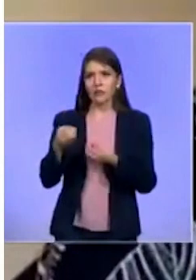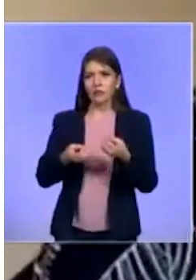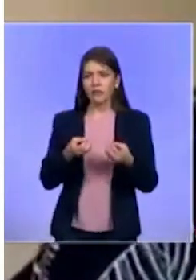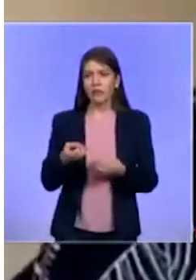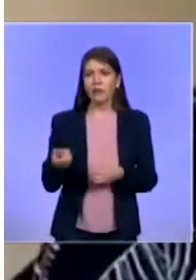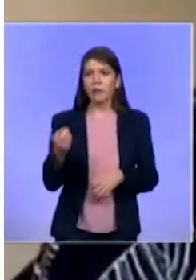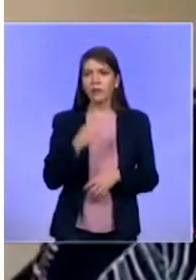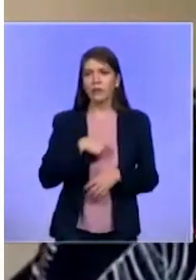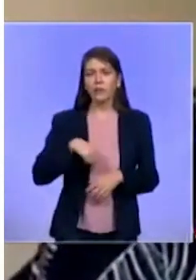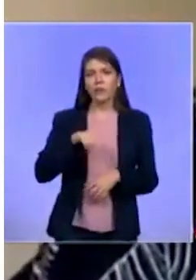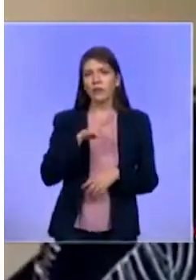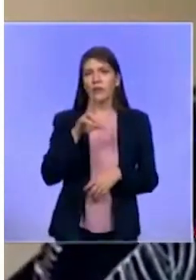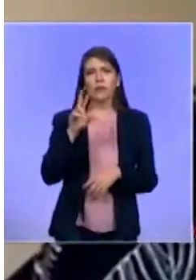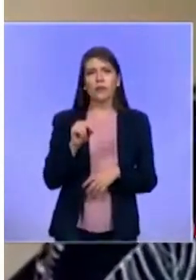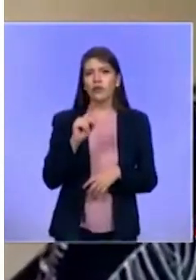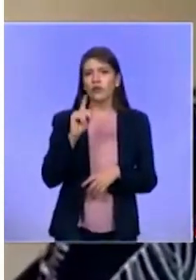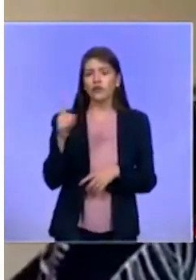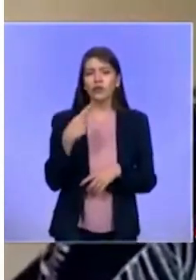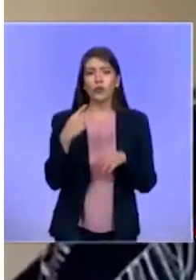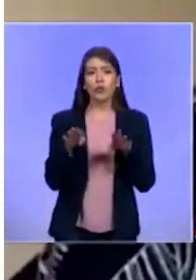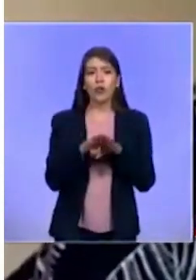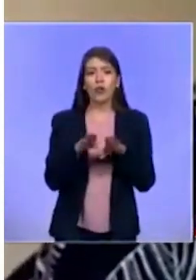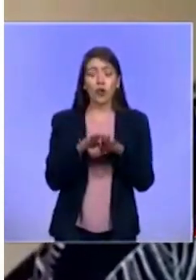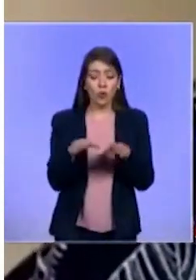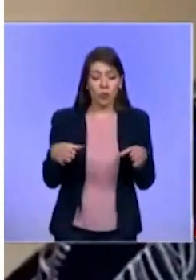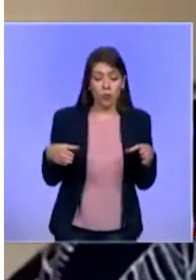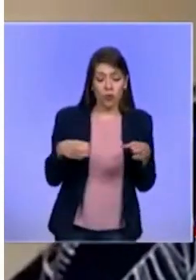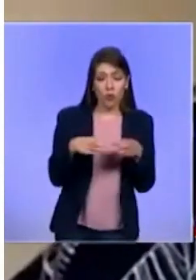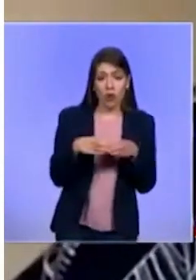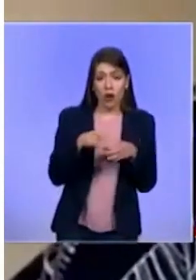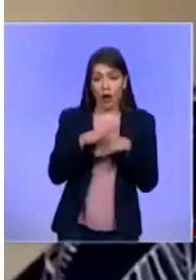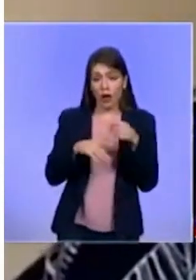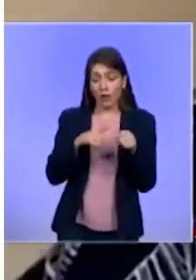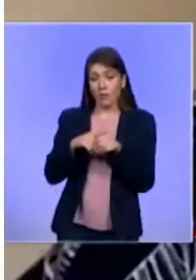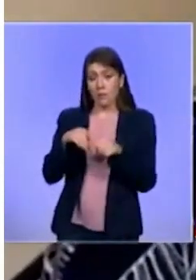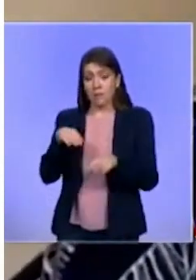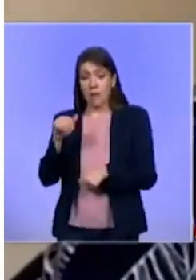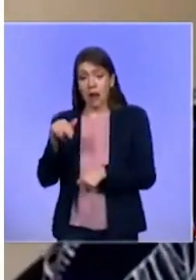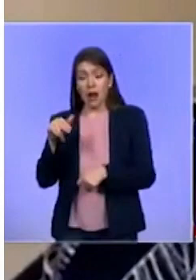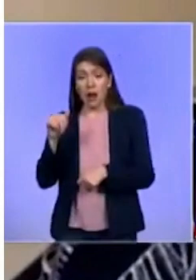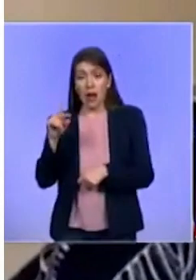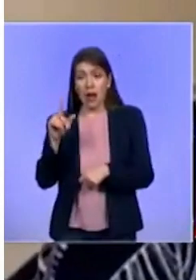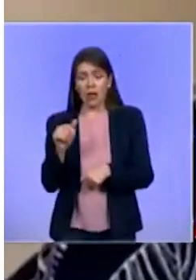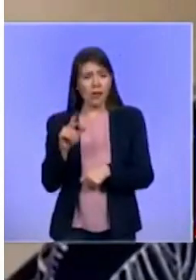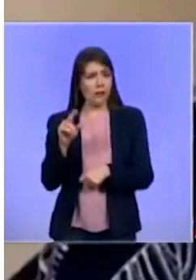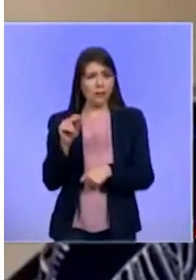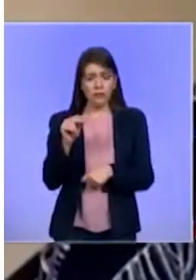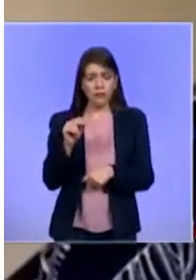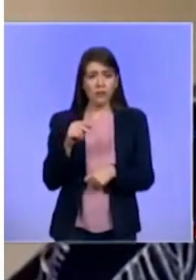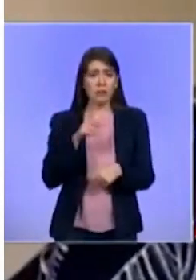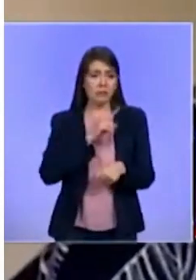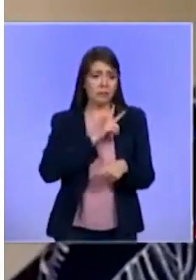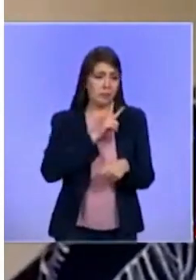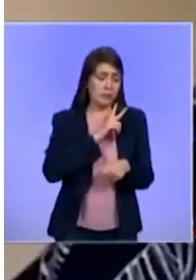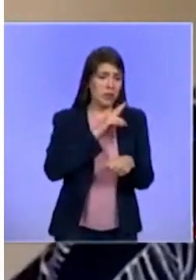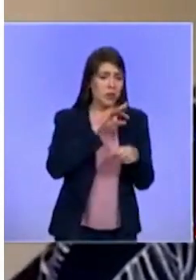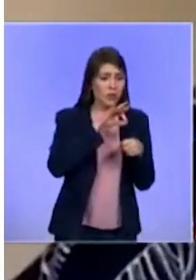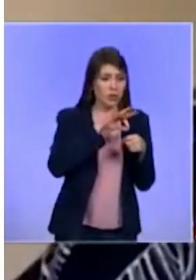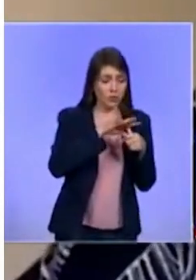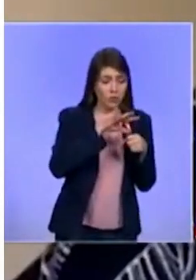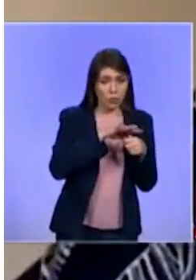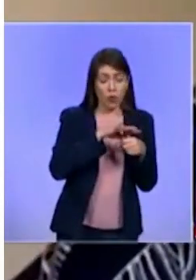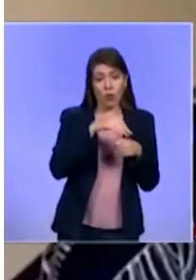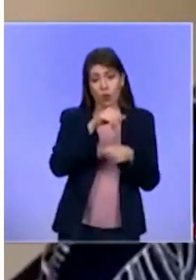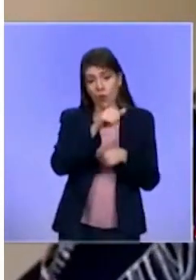una manada ni integrantes de una manada nuestros votos el niño y me parece de todos